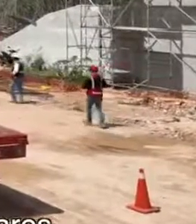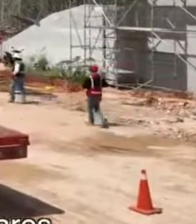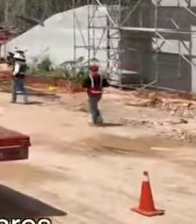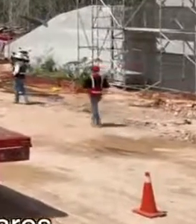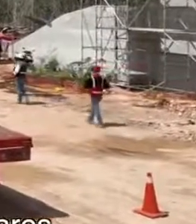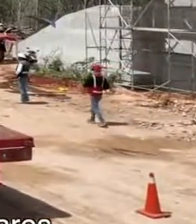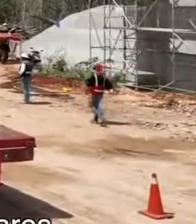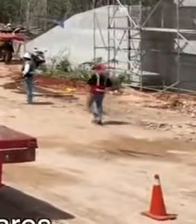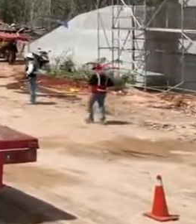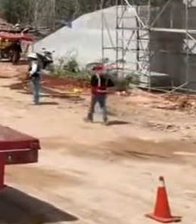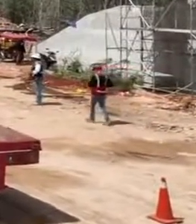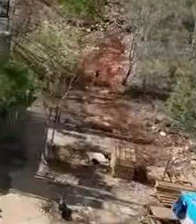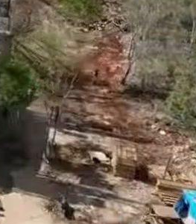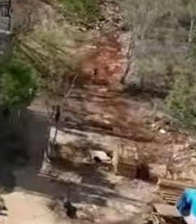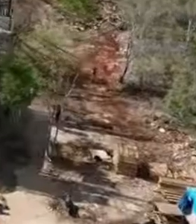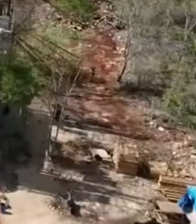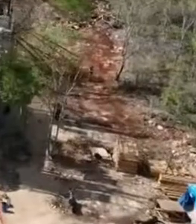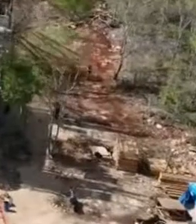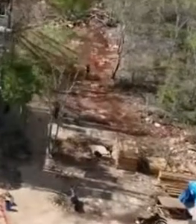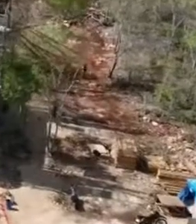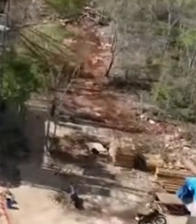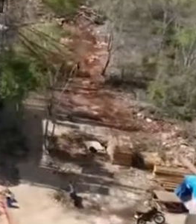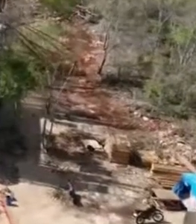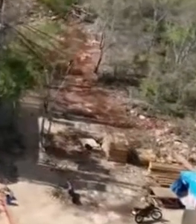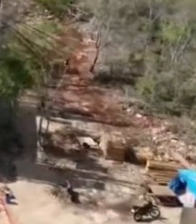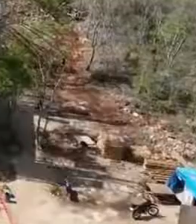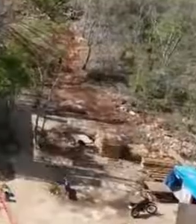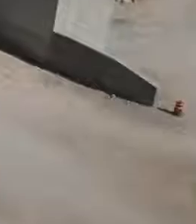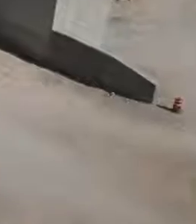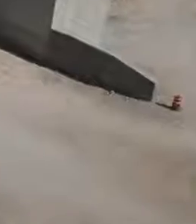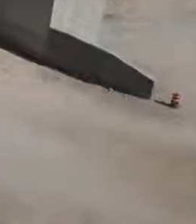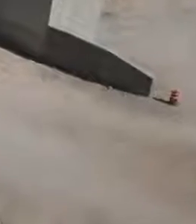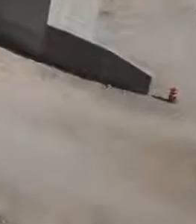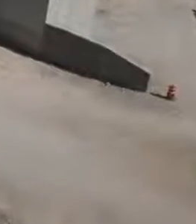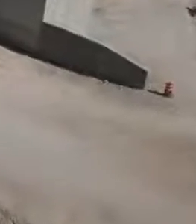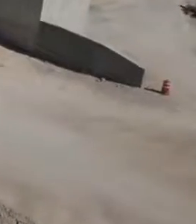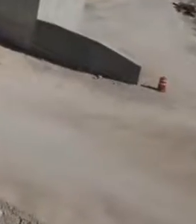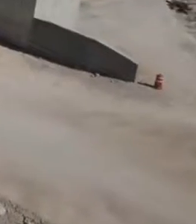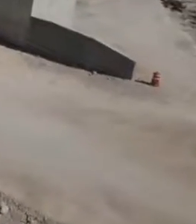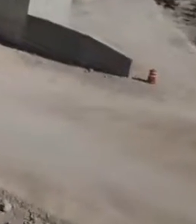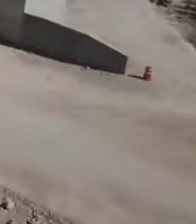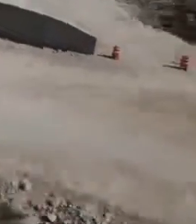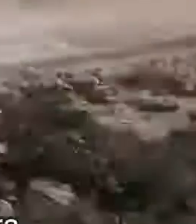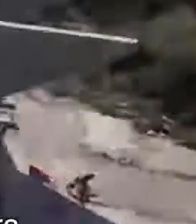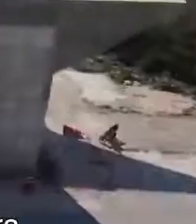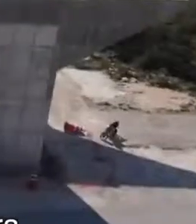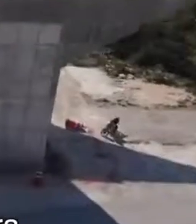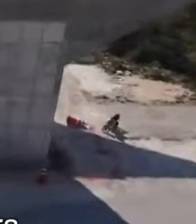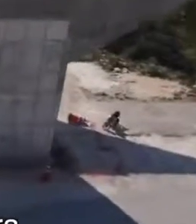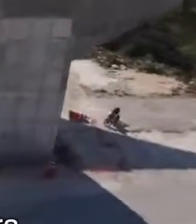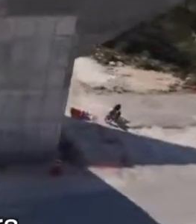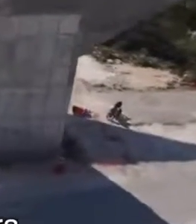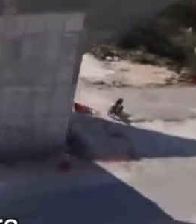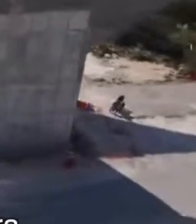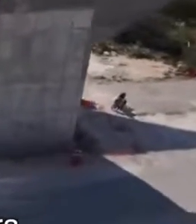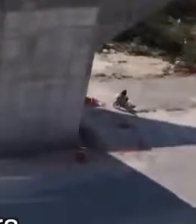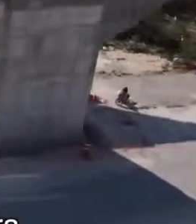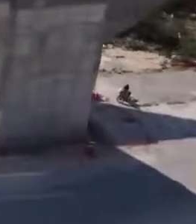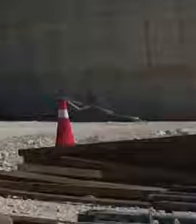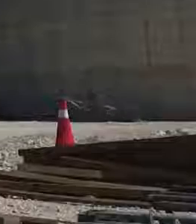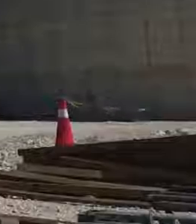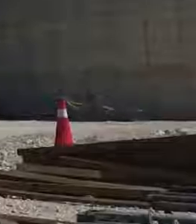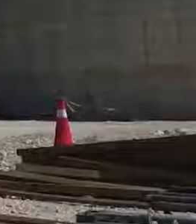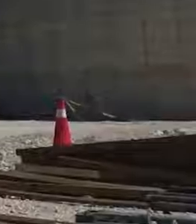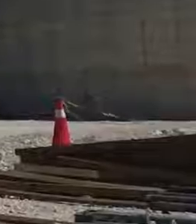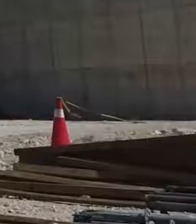pasos inferiores vehiculares que habrá en esa zona. En otro paso ubicado más adelante, ya se encuentra terminada la